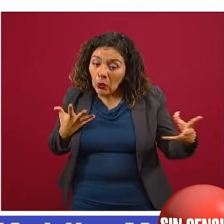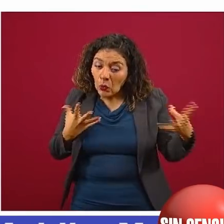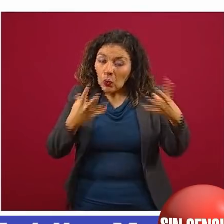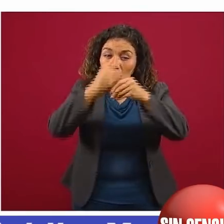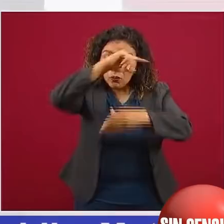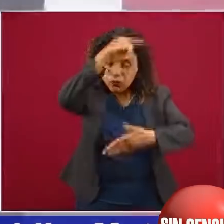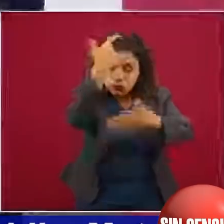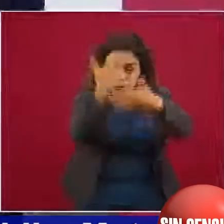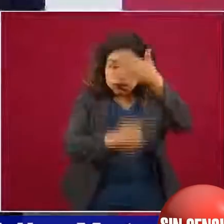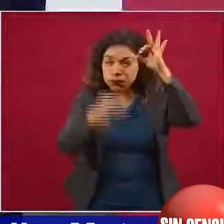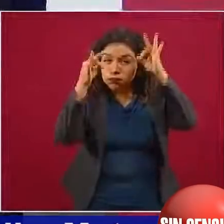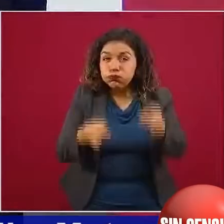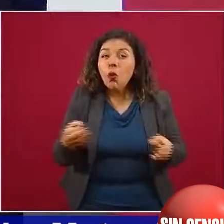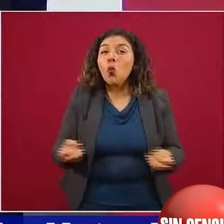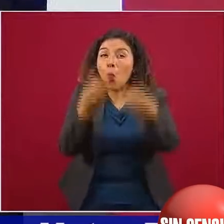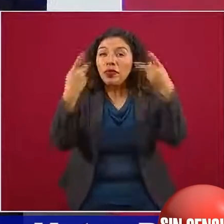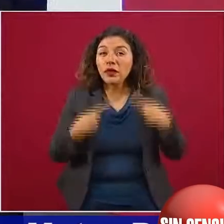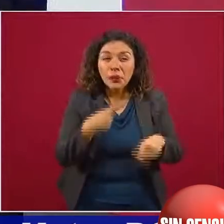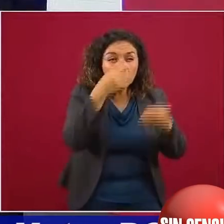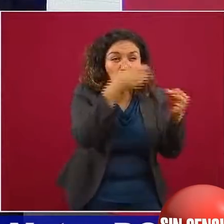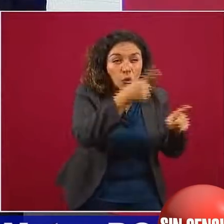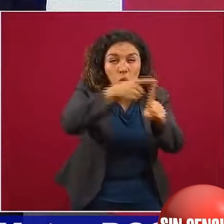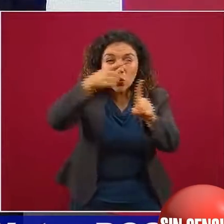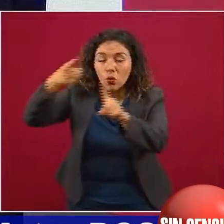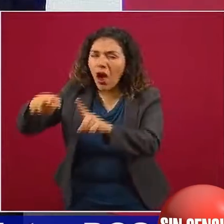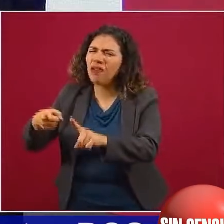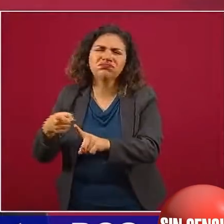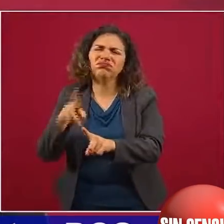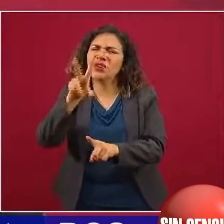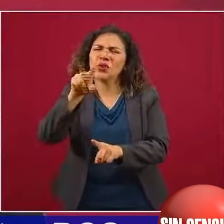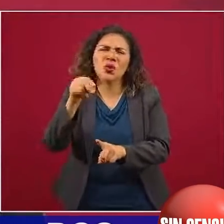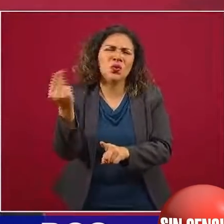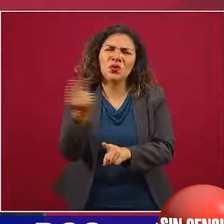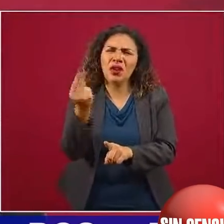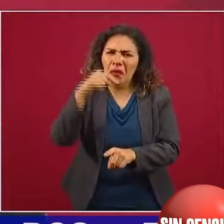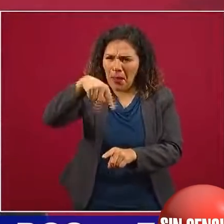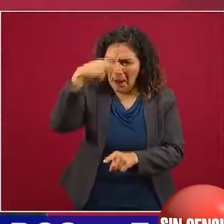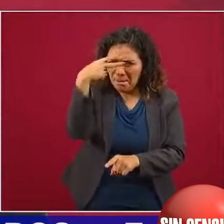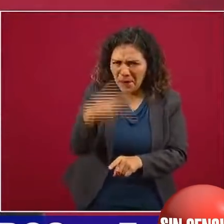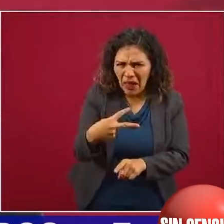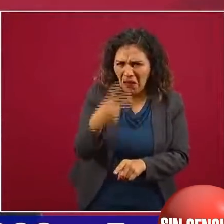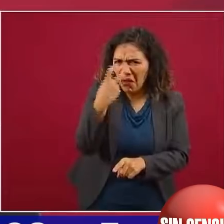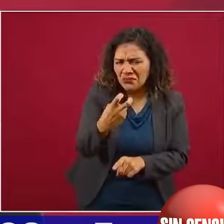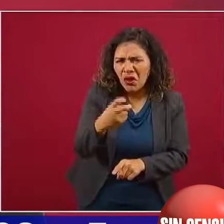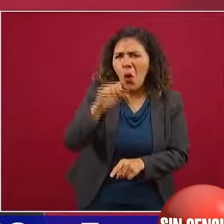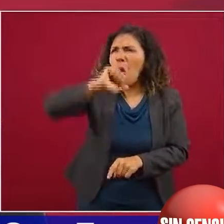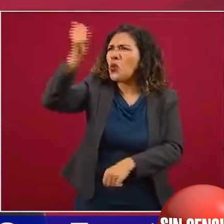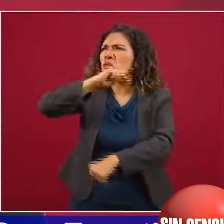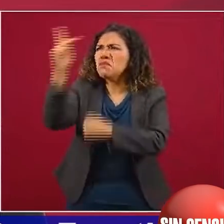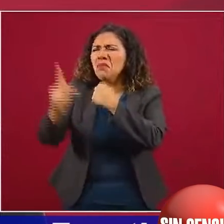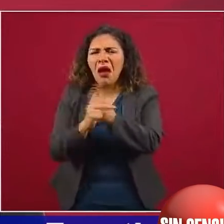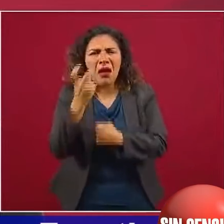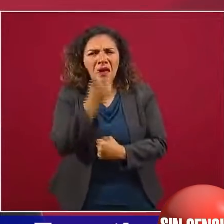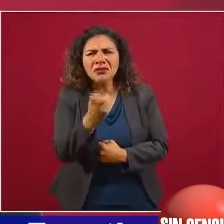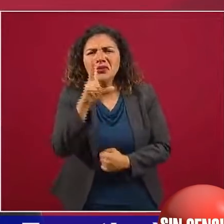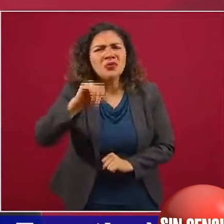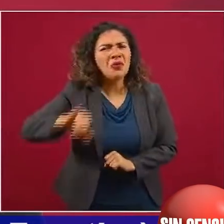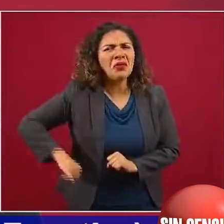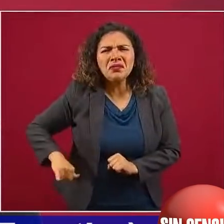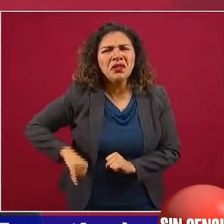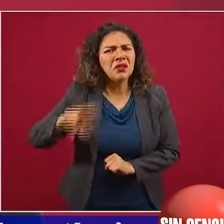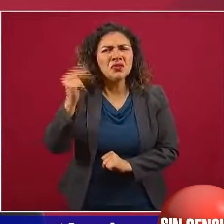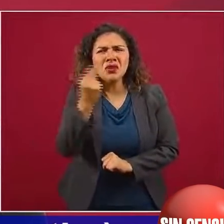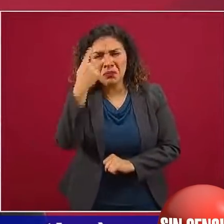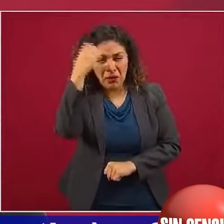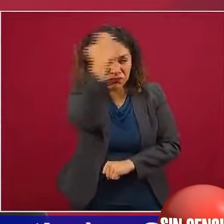de los casos. No se pretende eso. Nunca ha sido intención, ni en México ni en ningún otro país del mundo. Ningún sistema